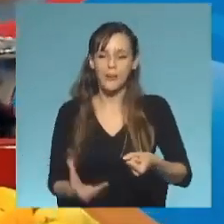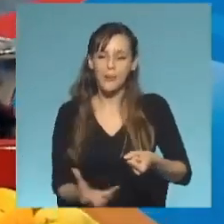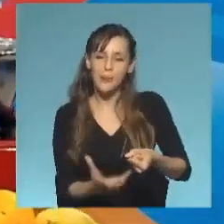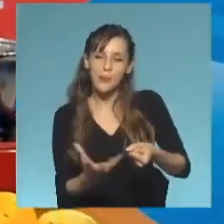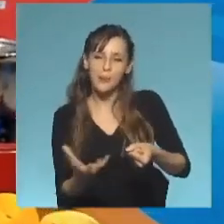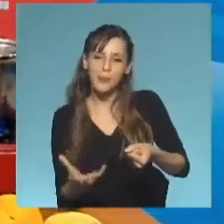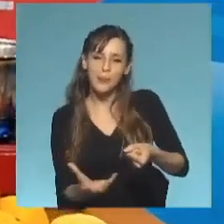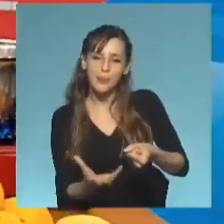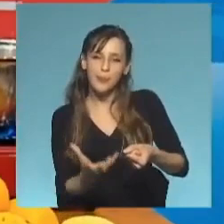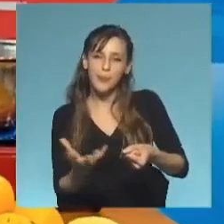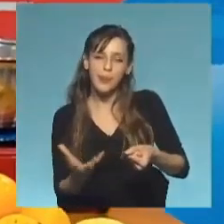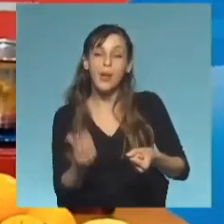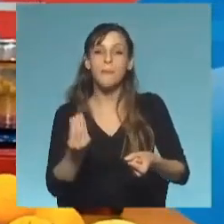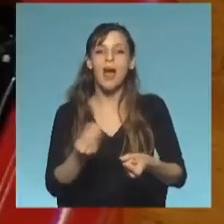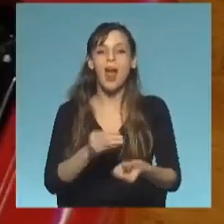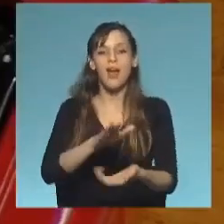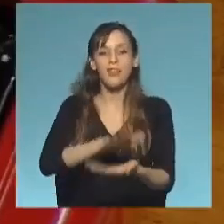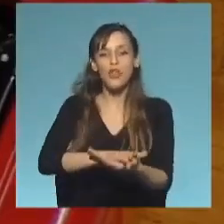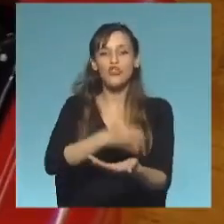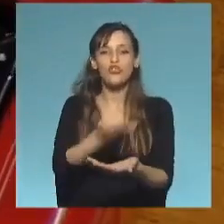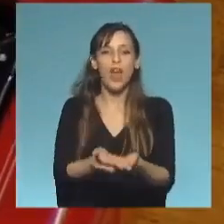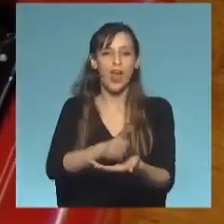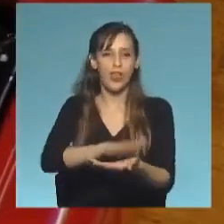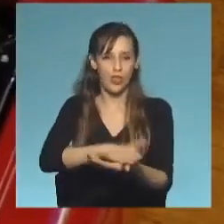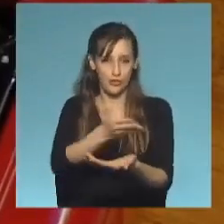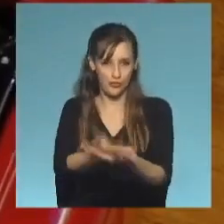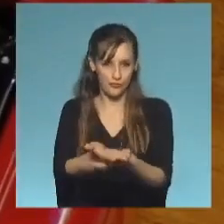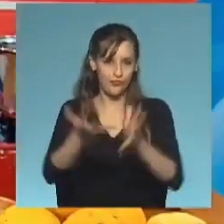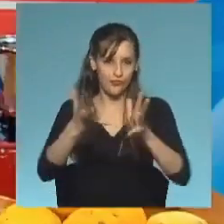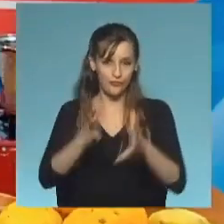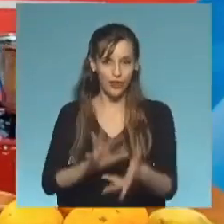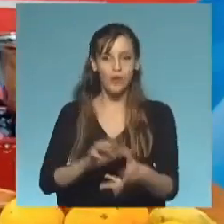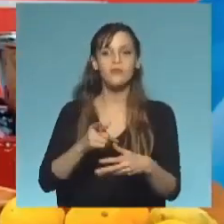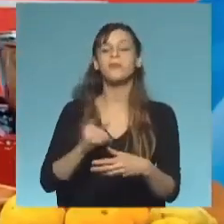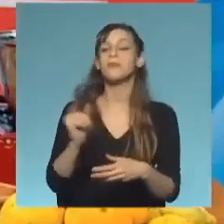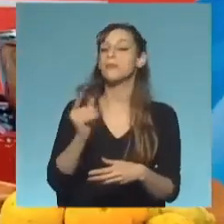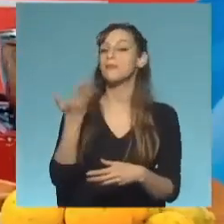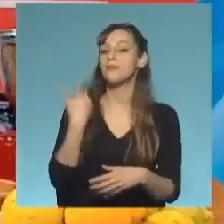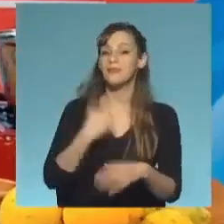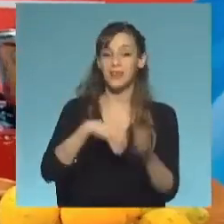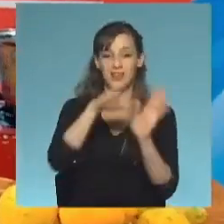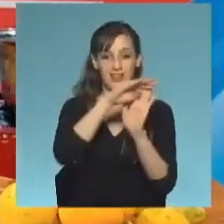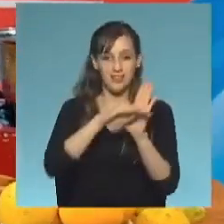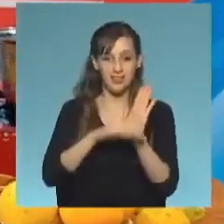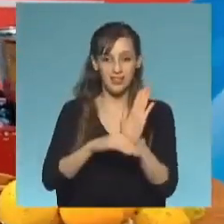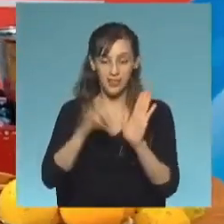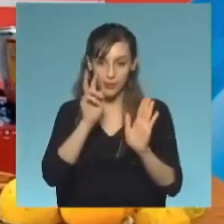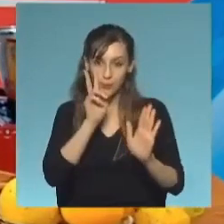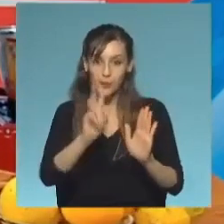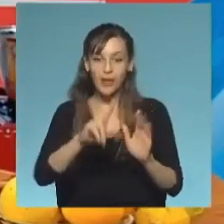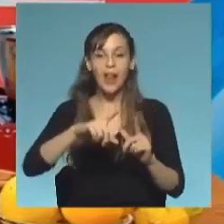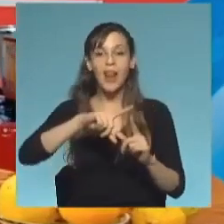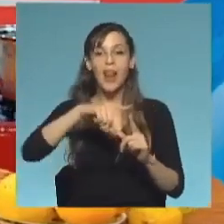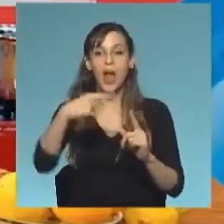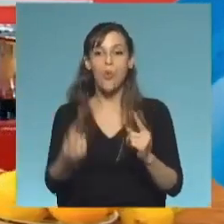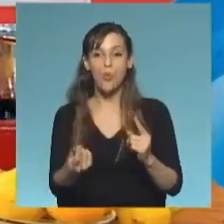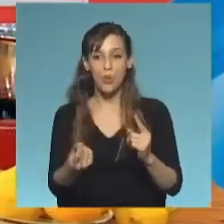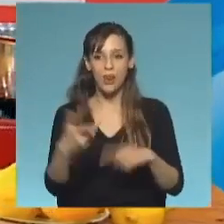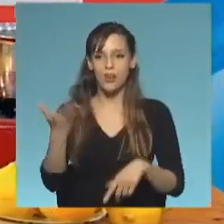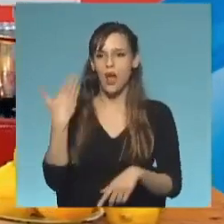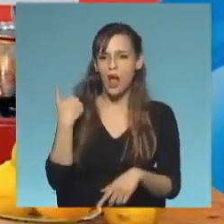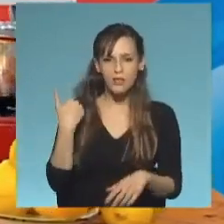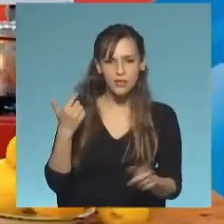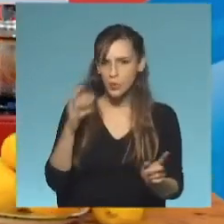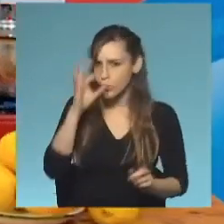que vaya tostando de a poco. Una receta que encontré en esta vuelta es laurel, que yo antes no le ponía. ¿Y